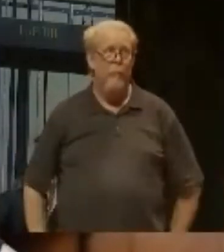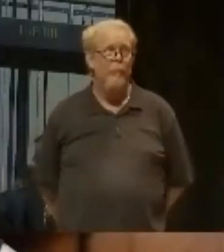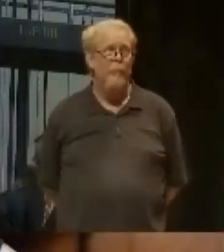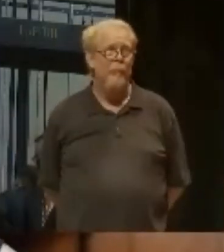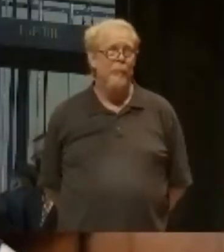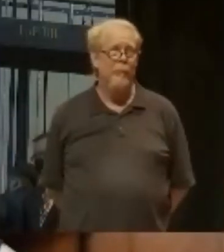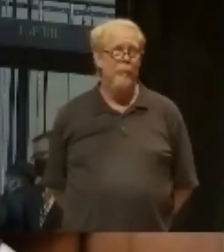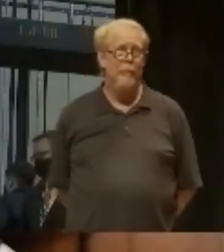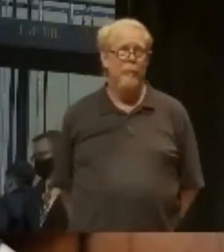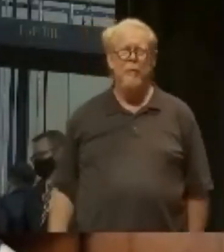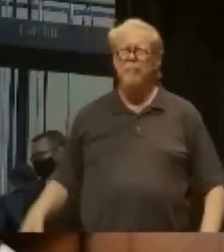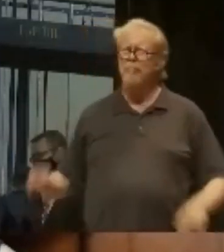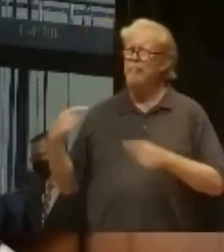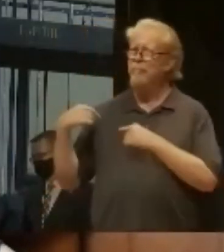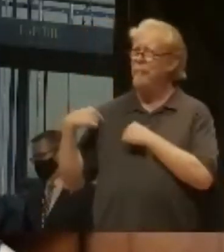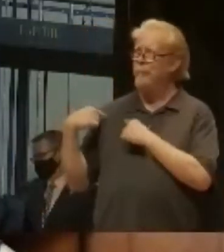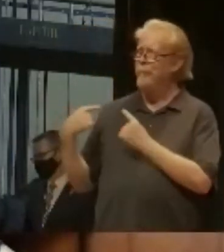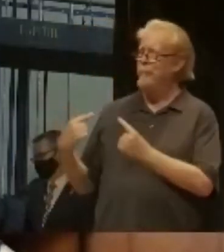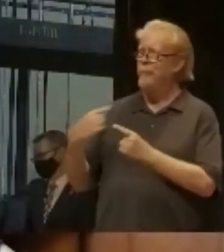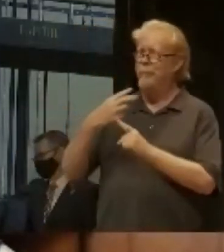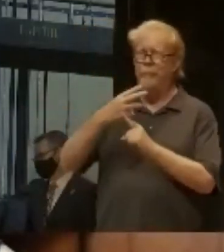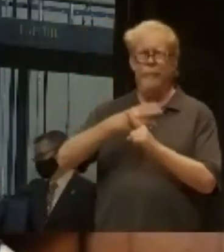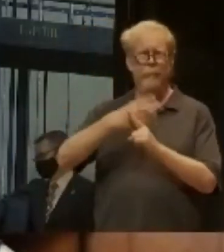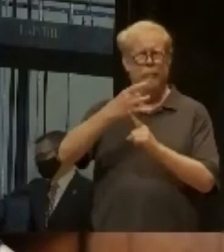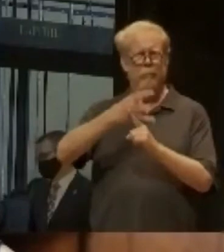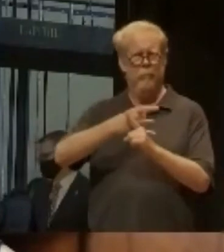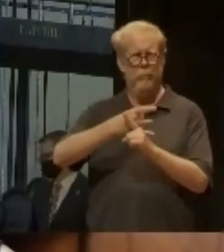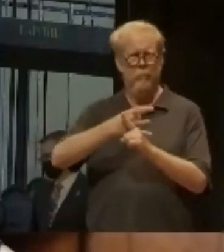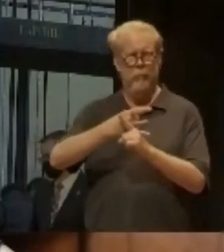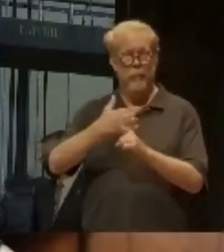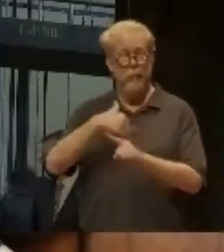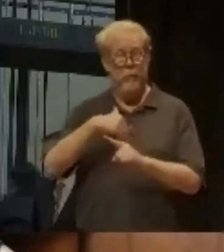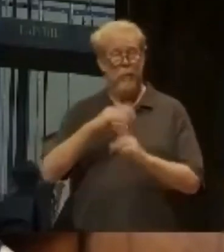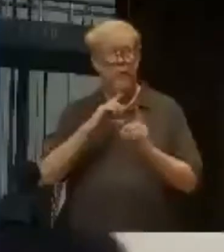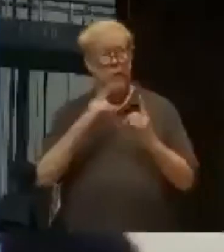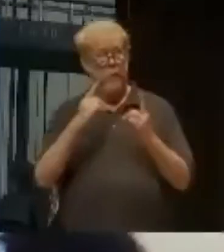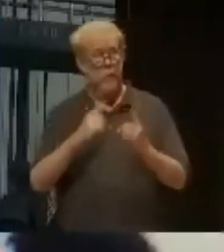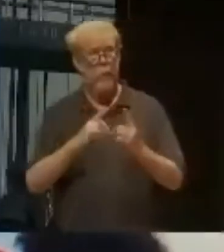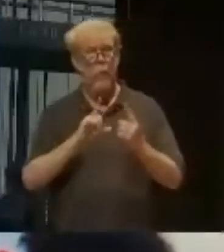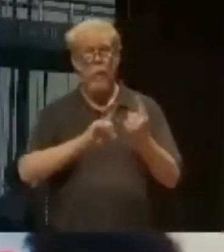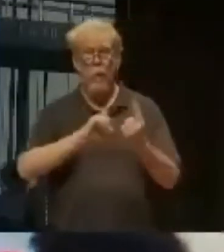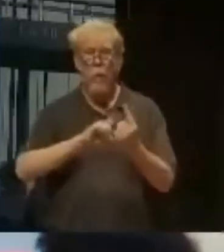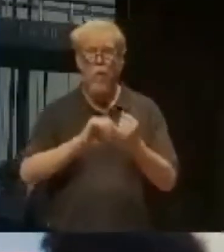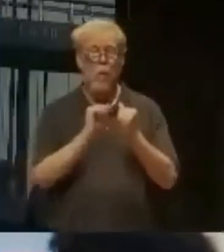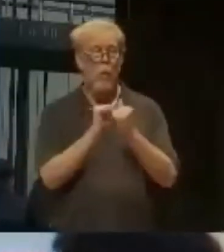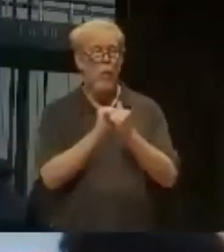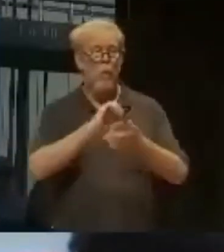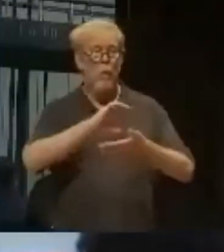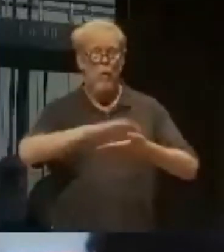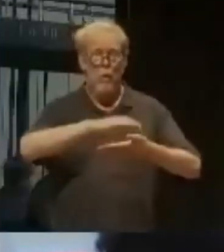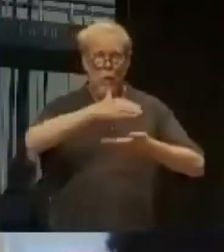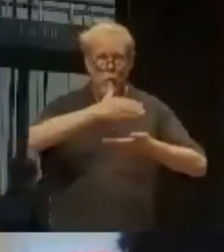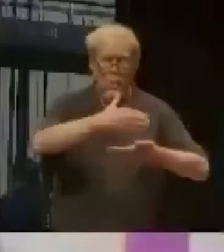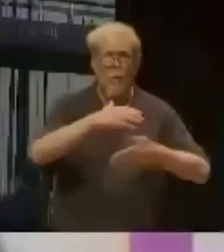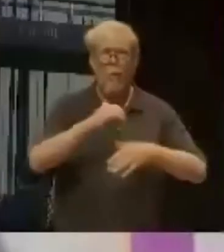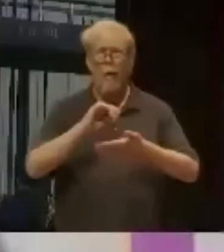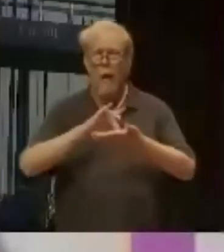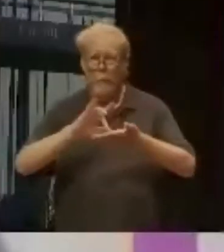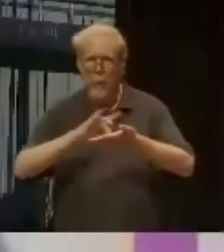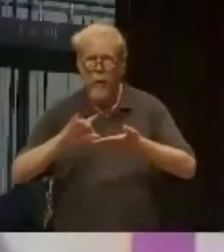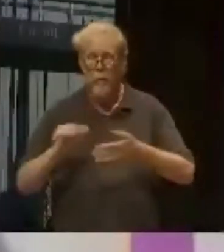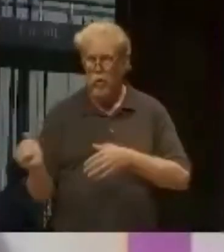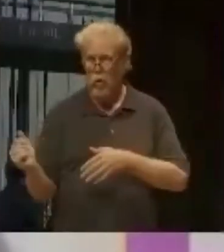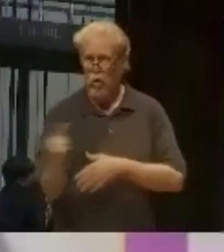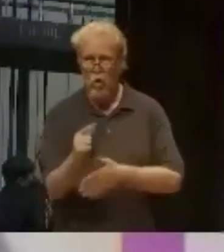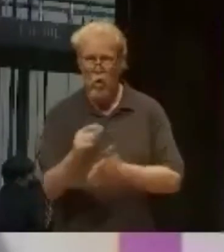con COVID. En los últimos 6-8 meses, nuestro distrito se ha convertido en un distrito tecnológico con Chromebooks y iPads. Ahora,